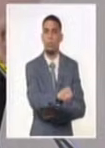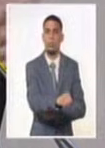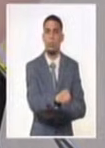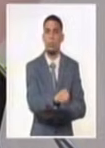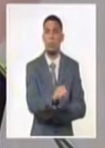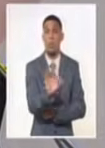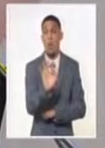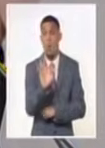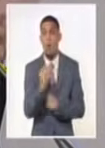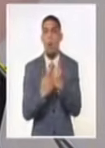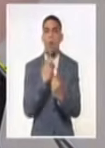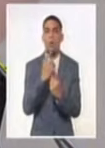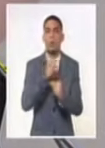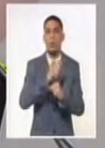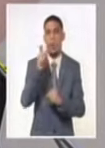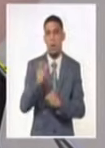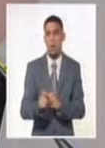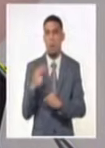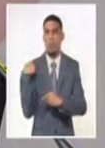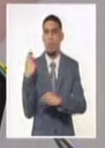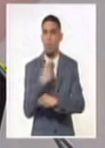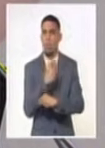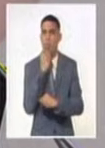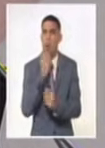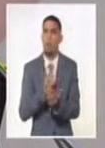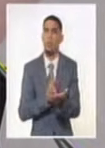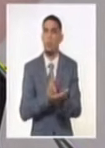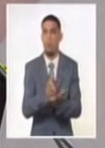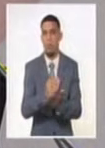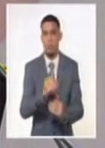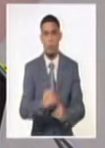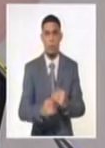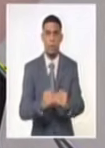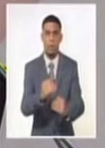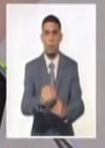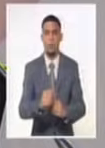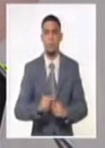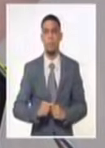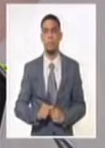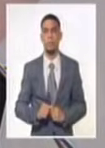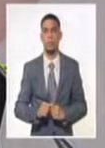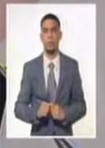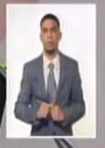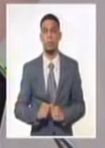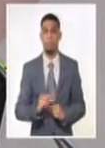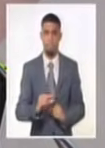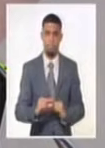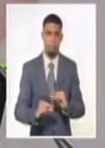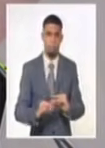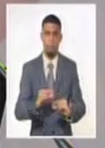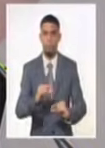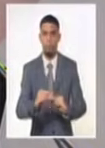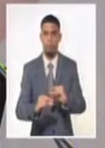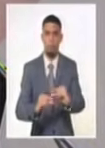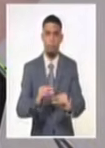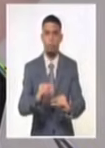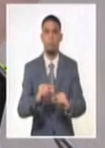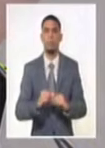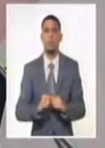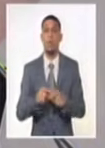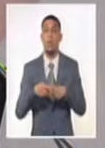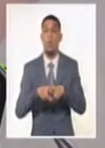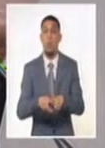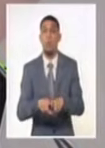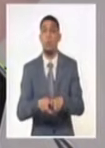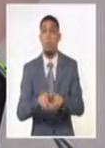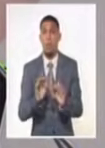trabajadores y profesores, y poderle dar continuidad a estos procesos fundamentales. Poco a poco entonces, con la reubicación de